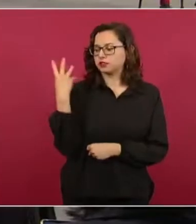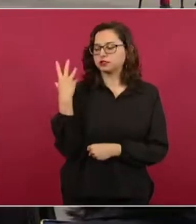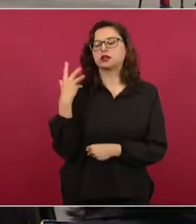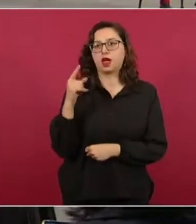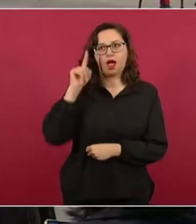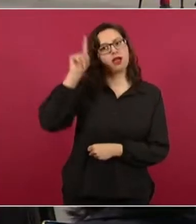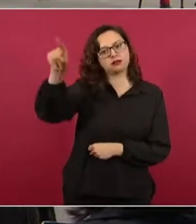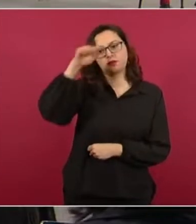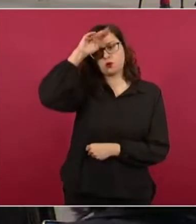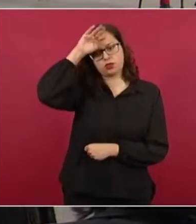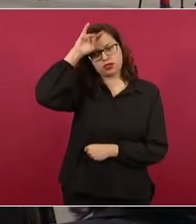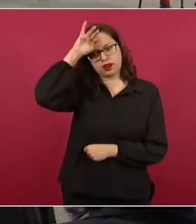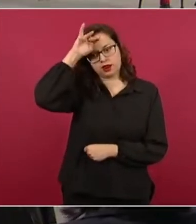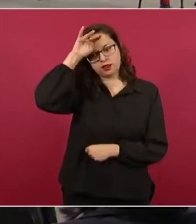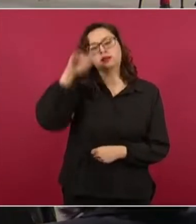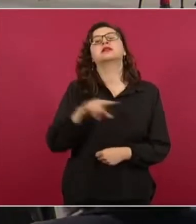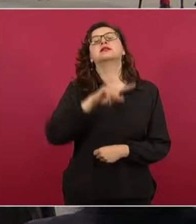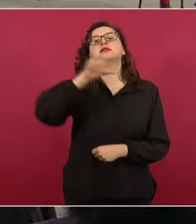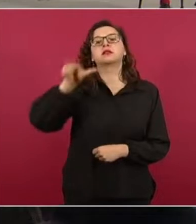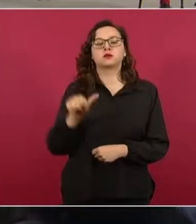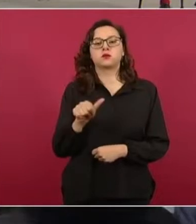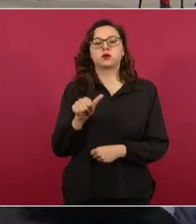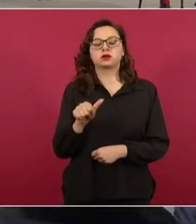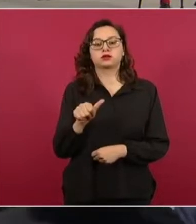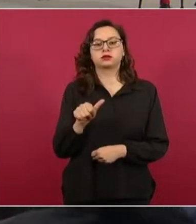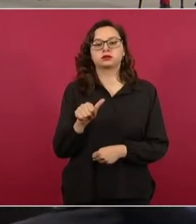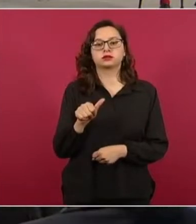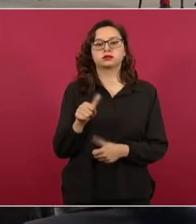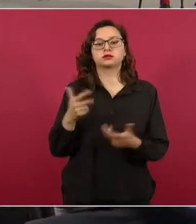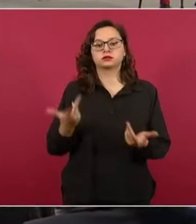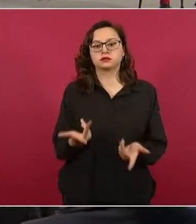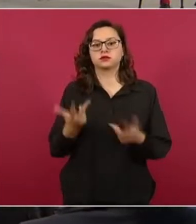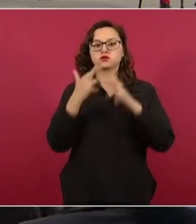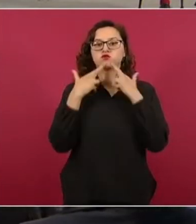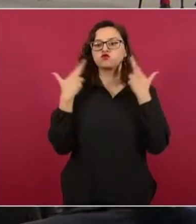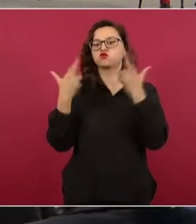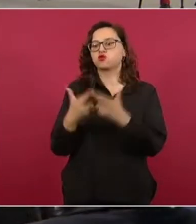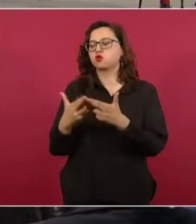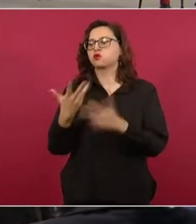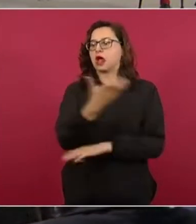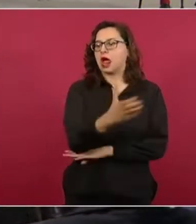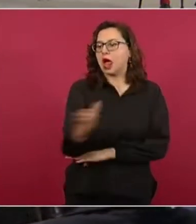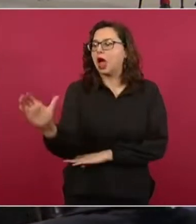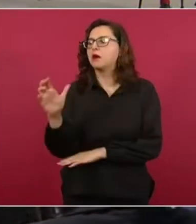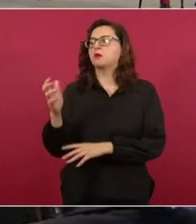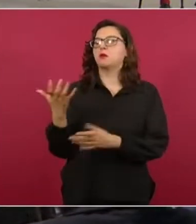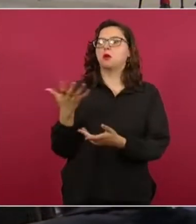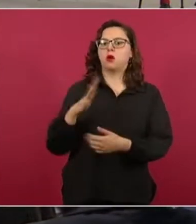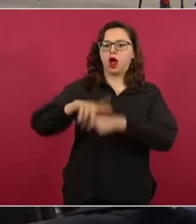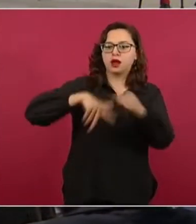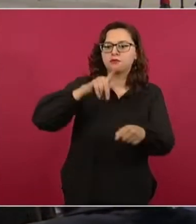prensa. Y ya luego hacemos la reunión con los agrónomos y